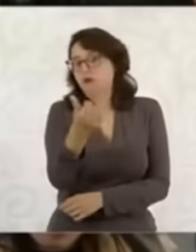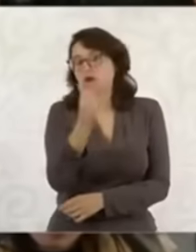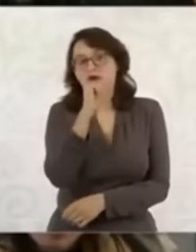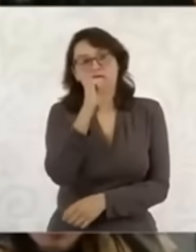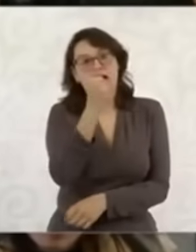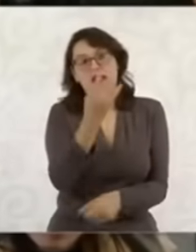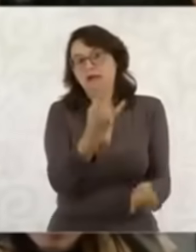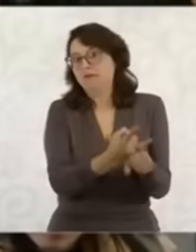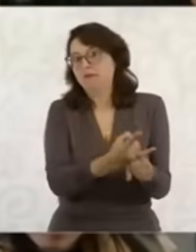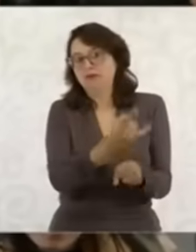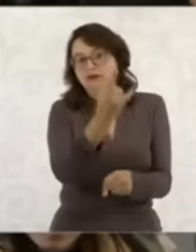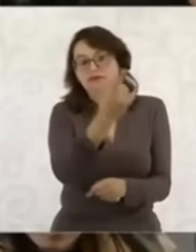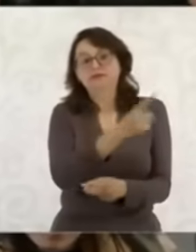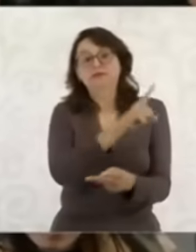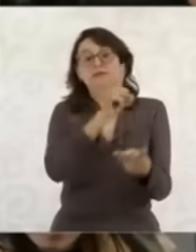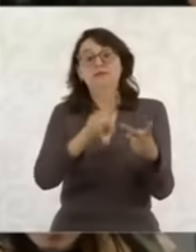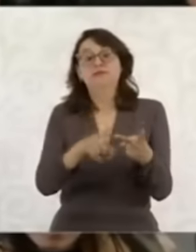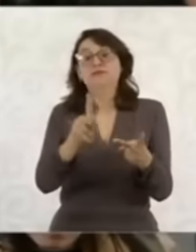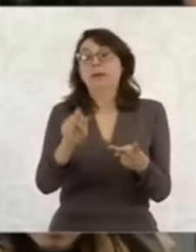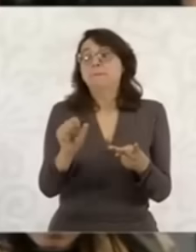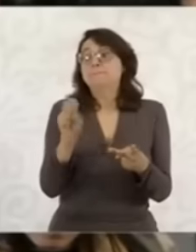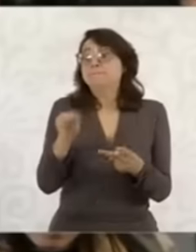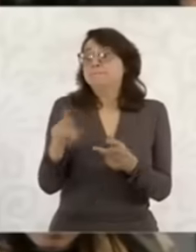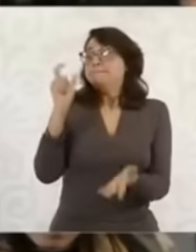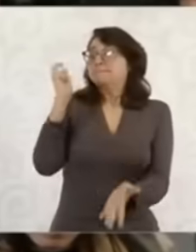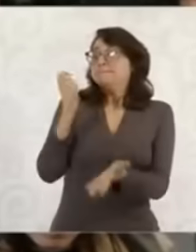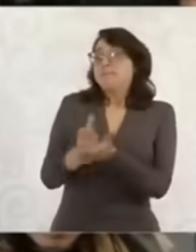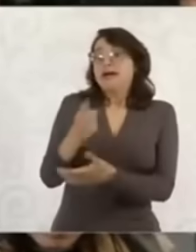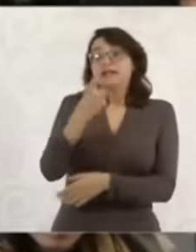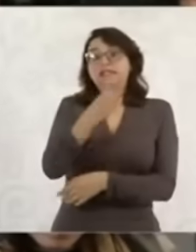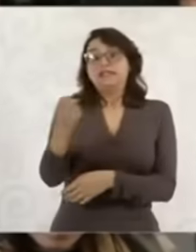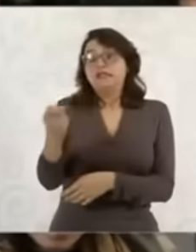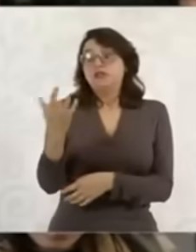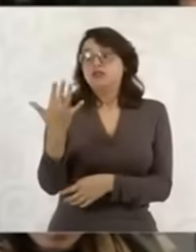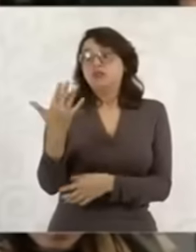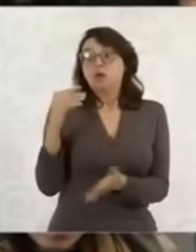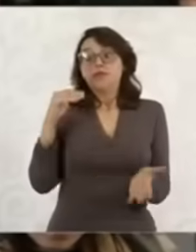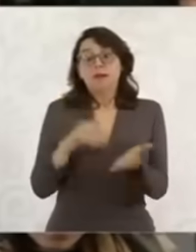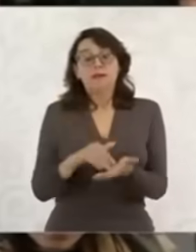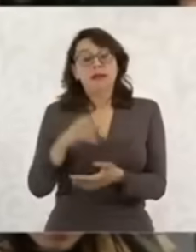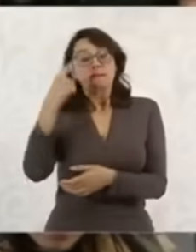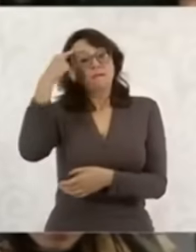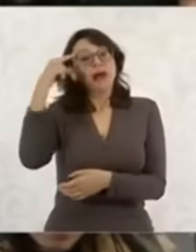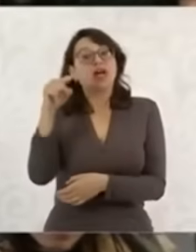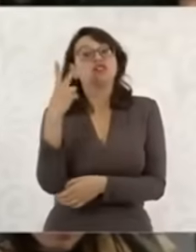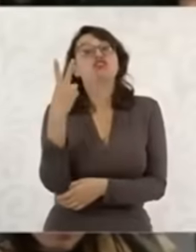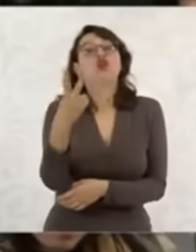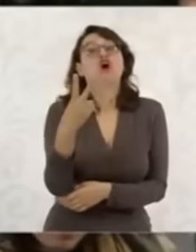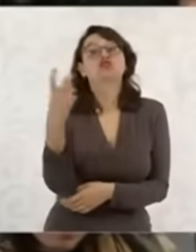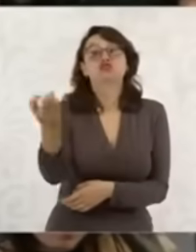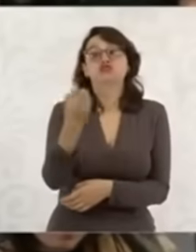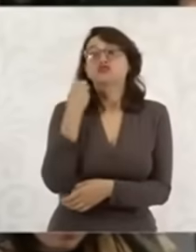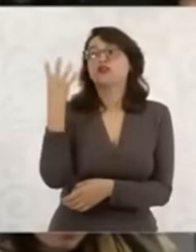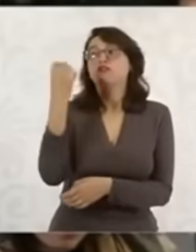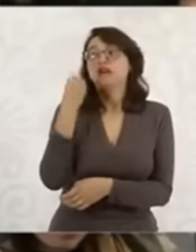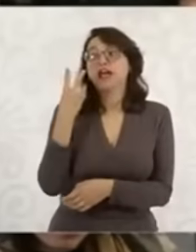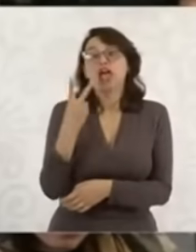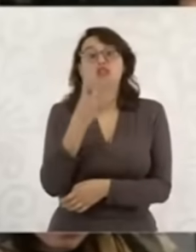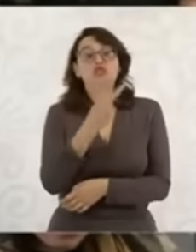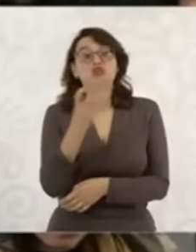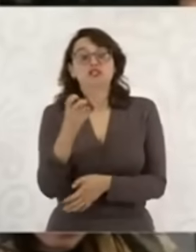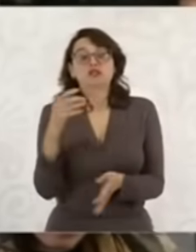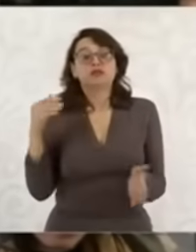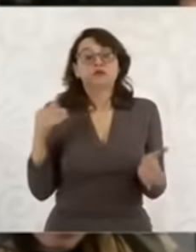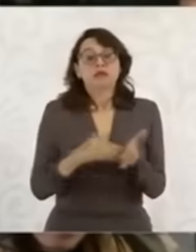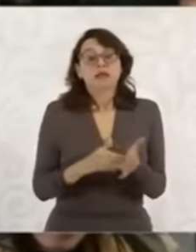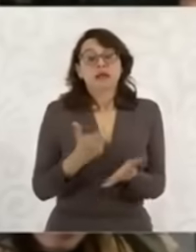PAN le pagaron más de 150,000 pesos por 2 charlas y casi 200,000 pesos en un